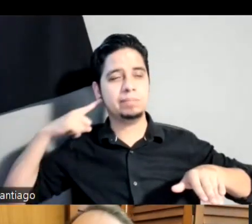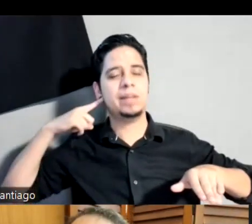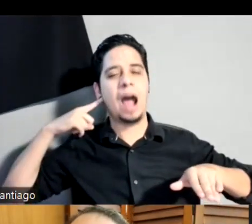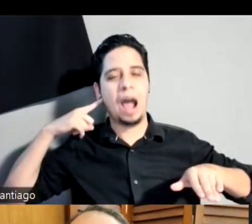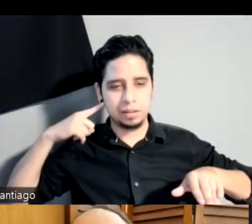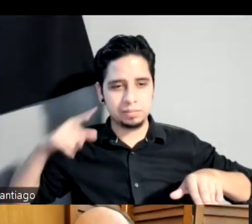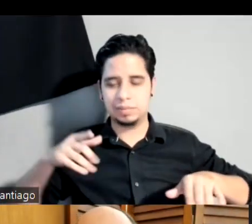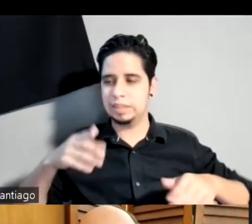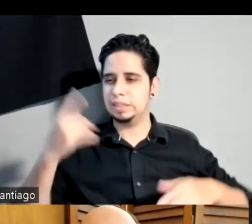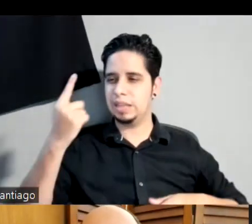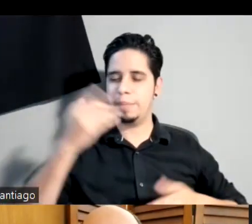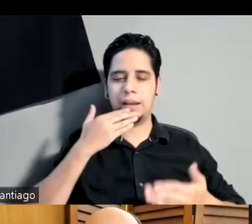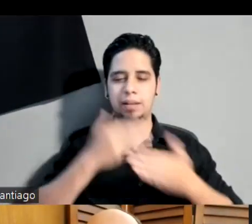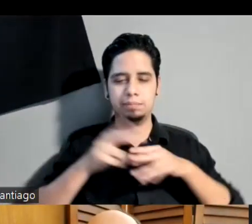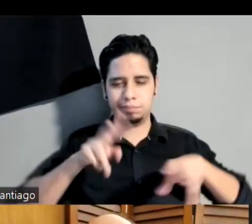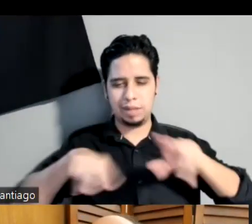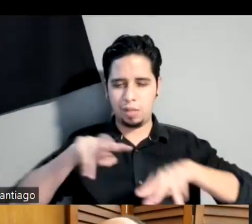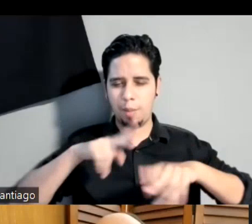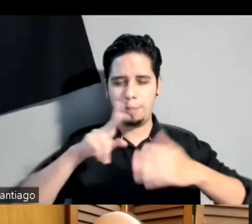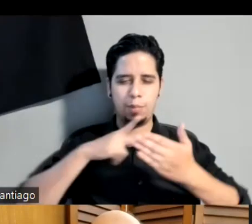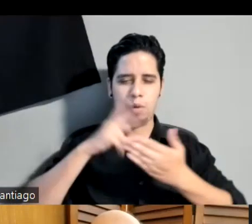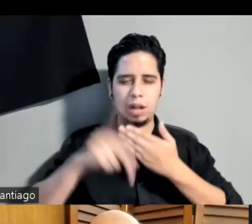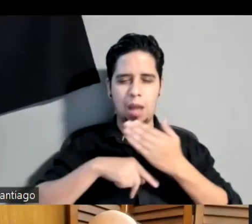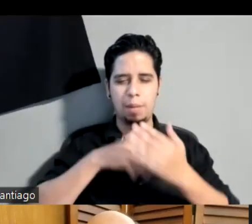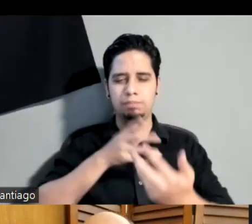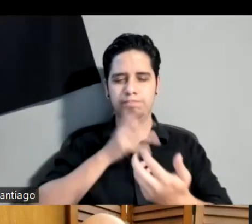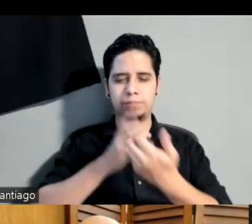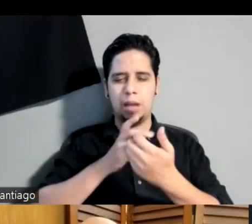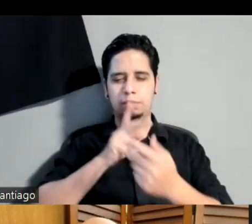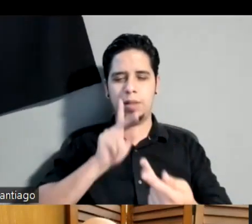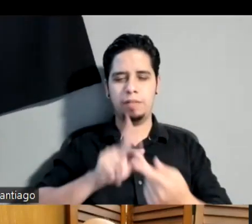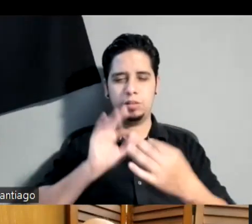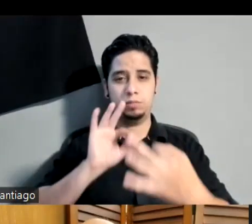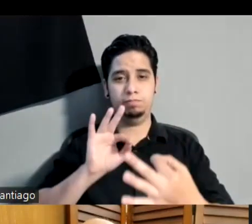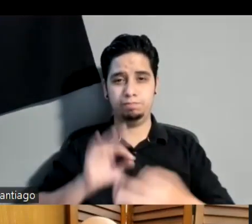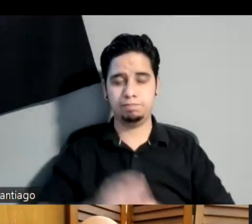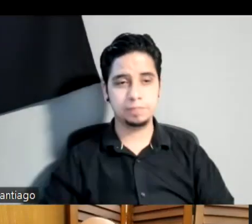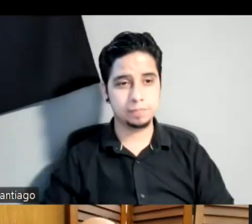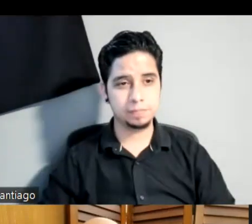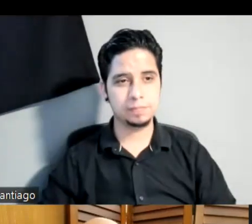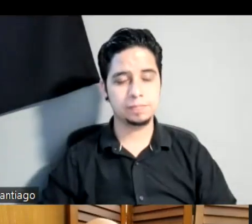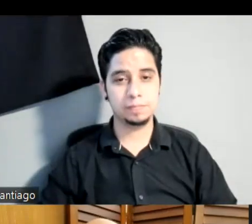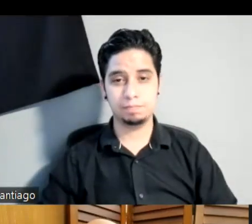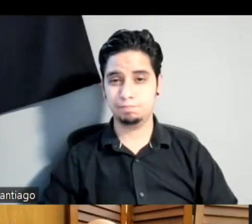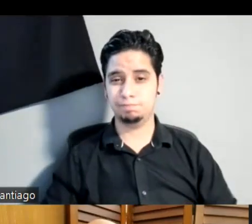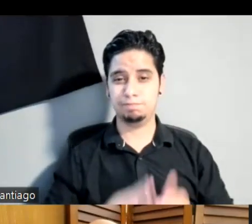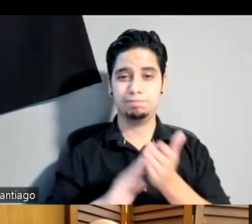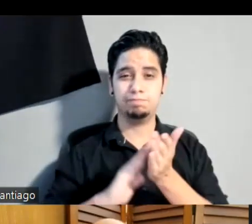por siempre velar que este programa quede lo mejor posible. Exacto. Y mantenernos, mira, ahí al día.